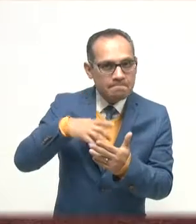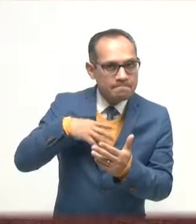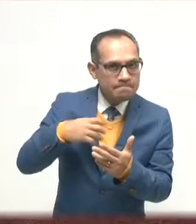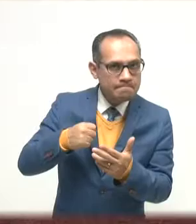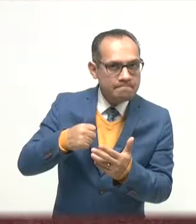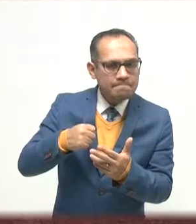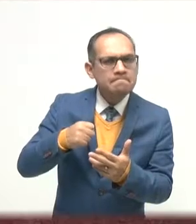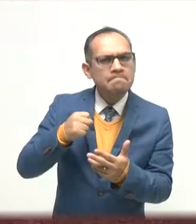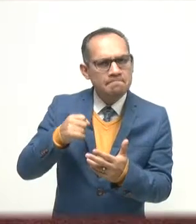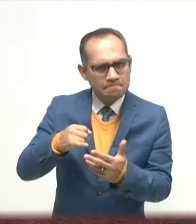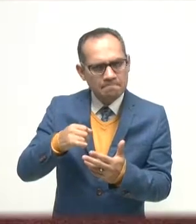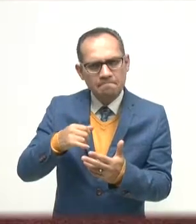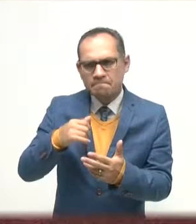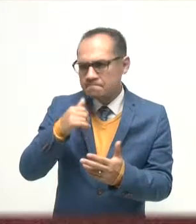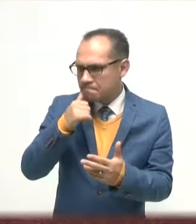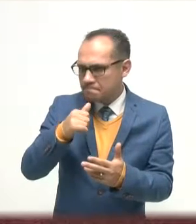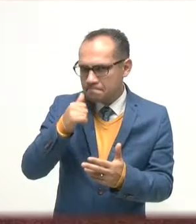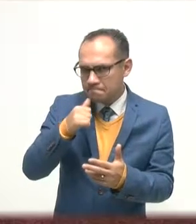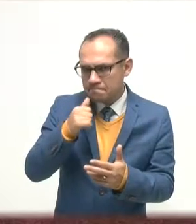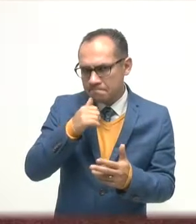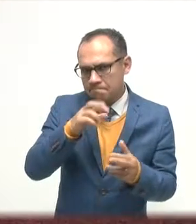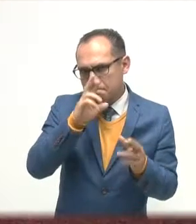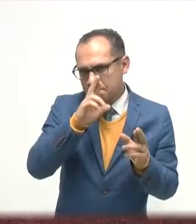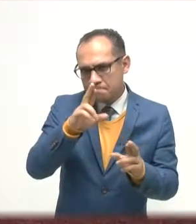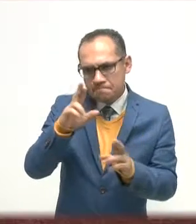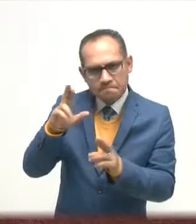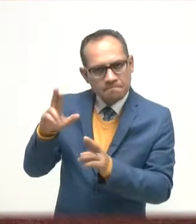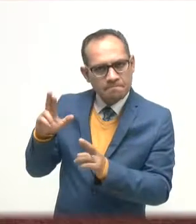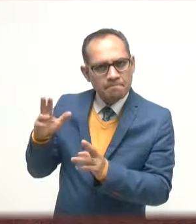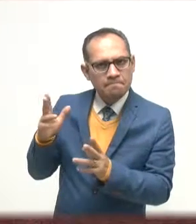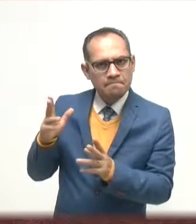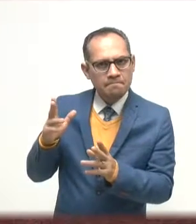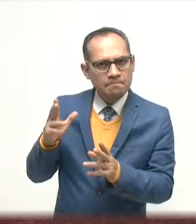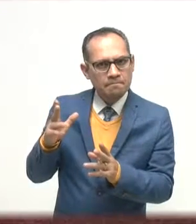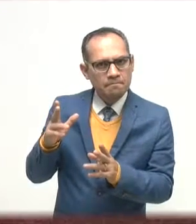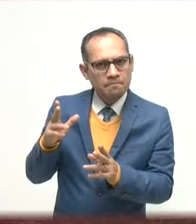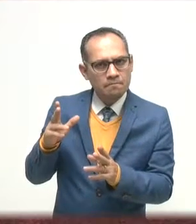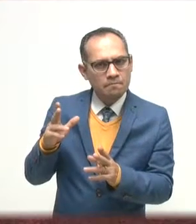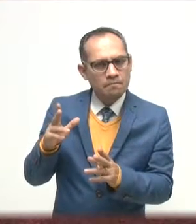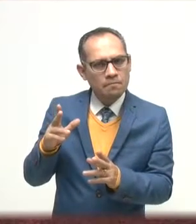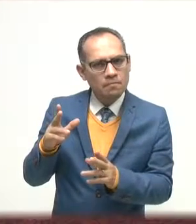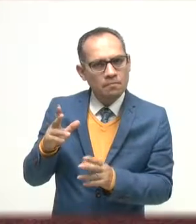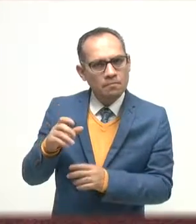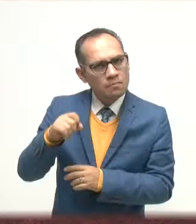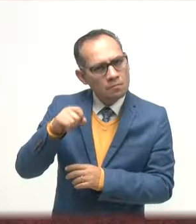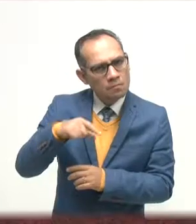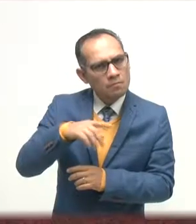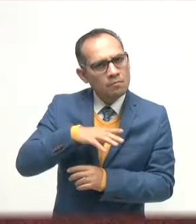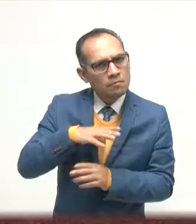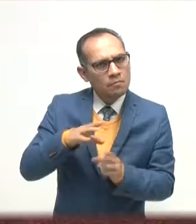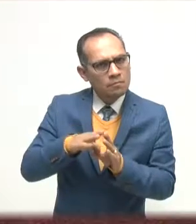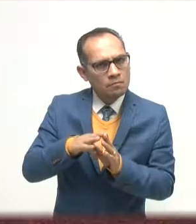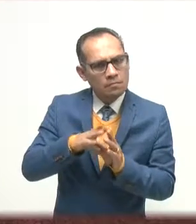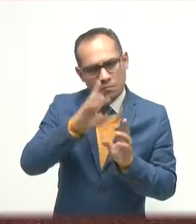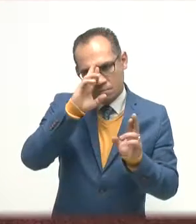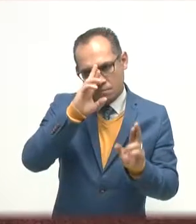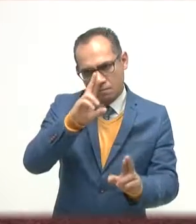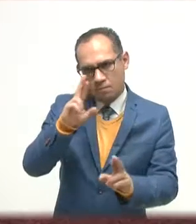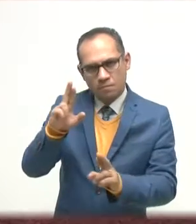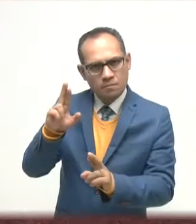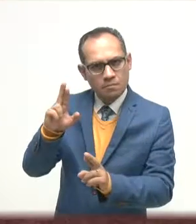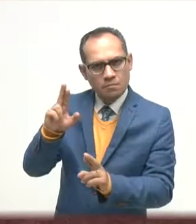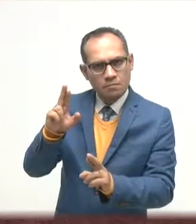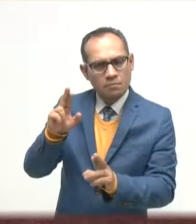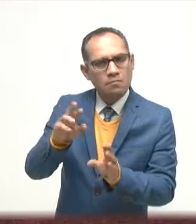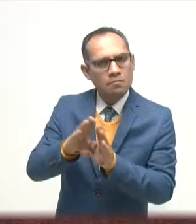y siempre fue respetuoso de la libre determinación de los pueblos y su correlativo de no intervención en los